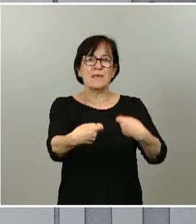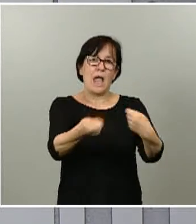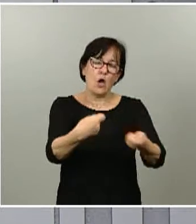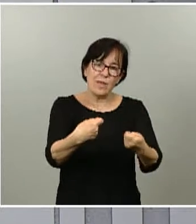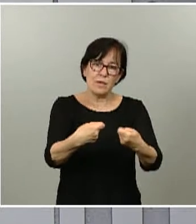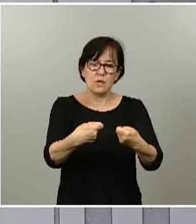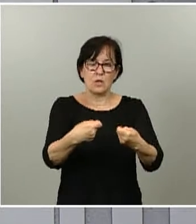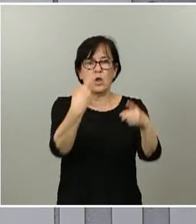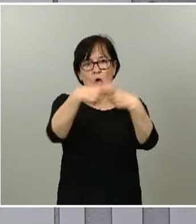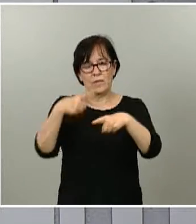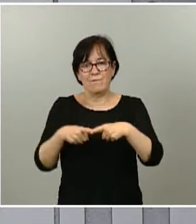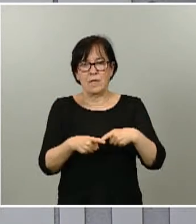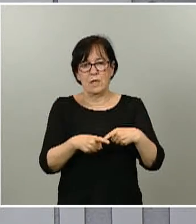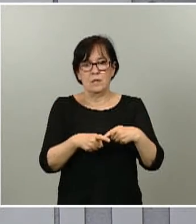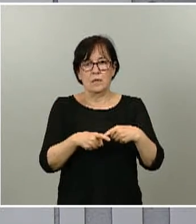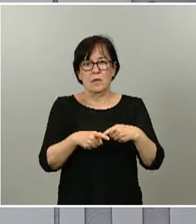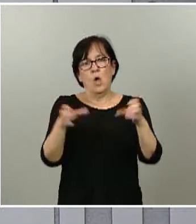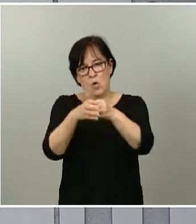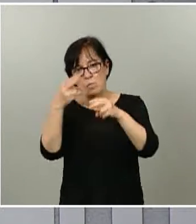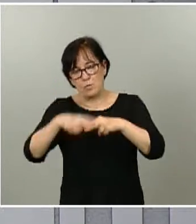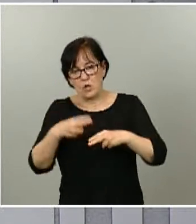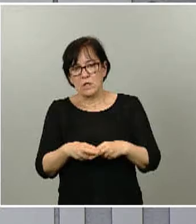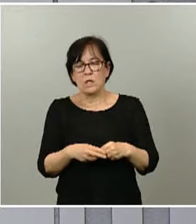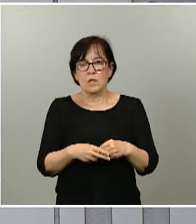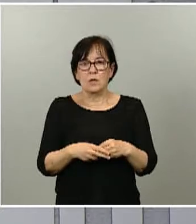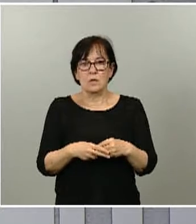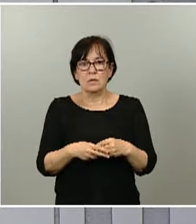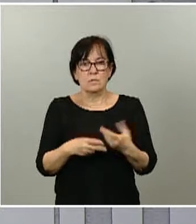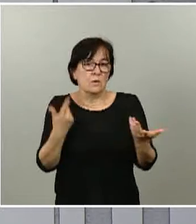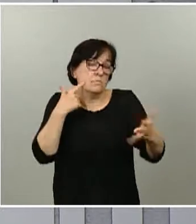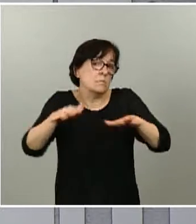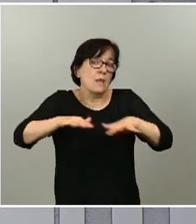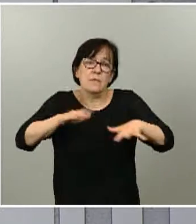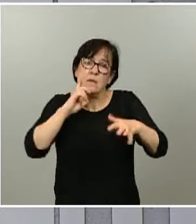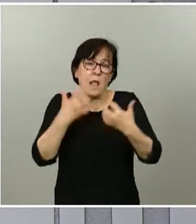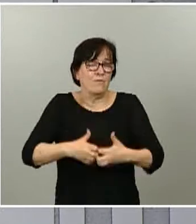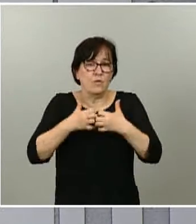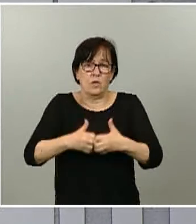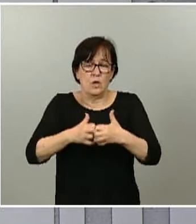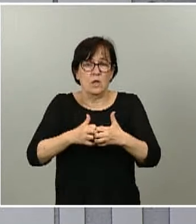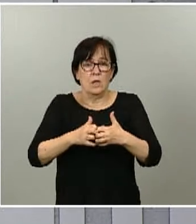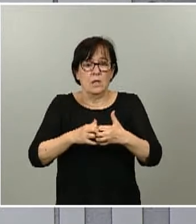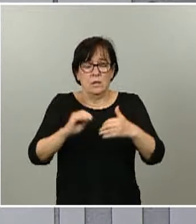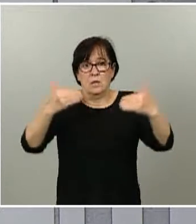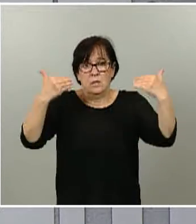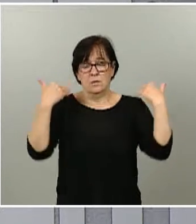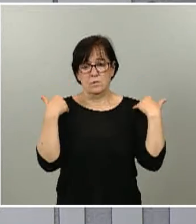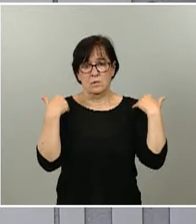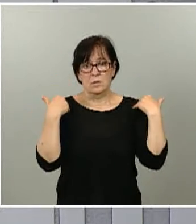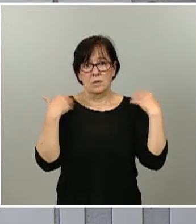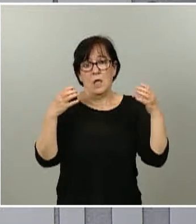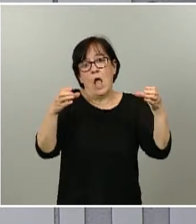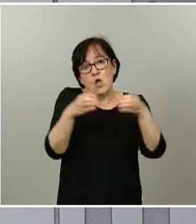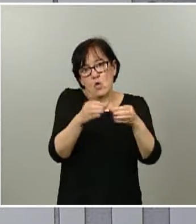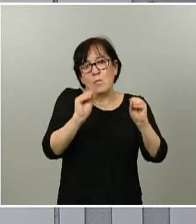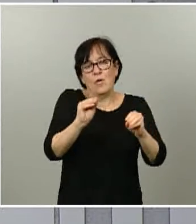diferentes formaciones políticas. Y eso es una dinámica de funcionamiento que le corresponde justamente al grupo parlamentario, en este caso a los